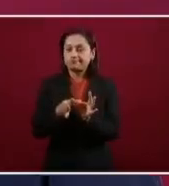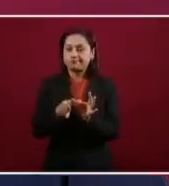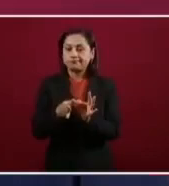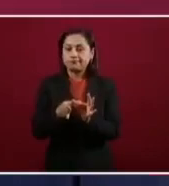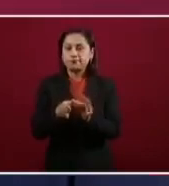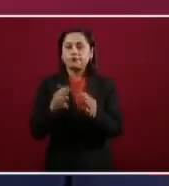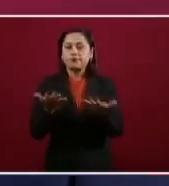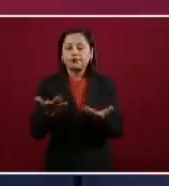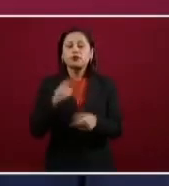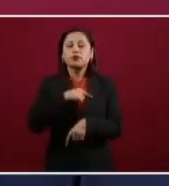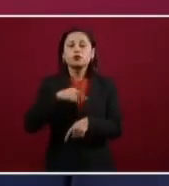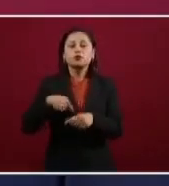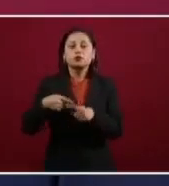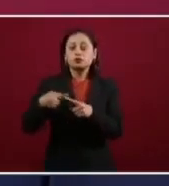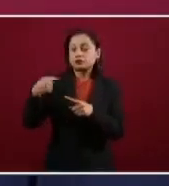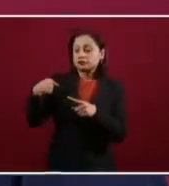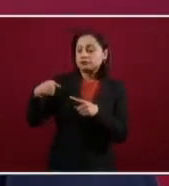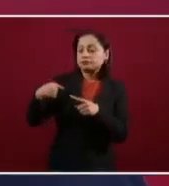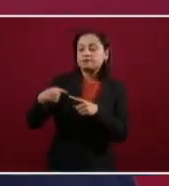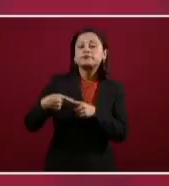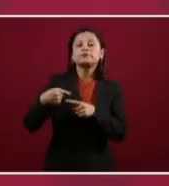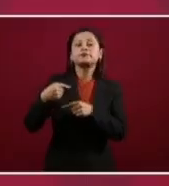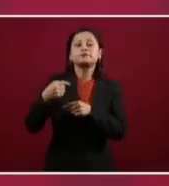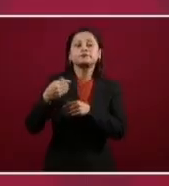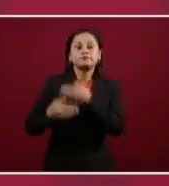estamos avanzando en eso